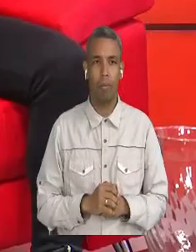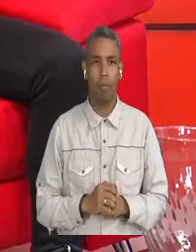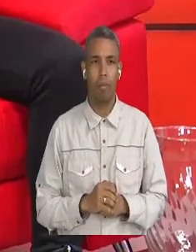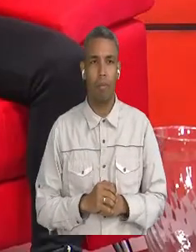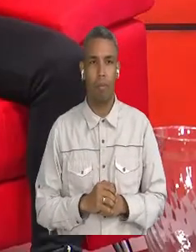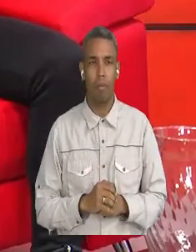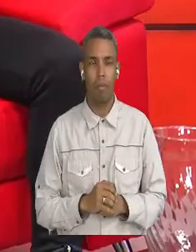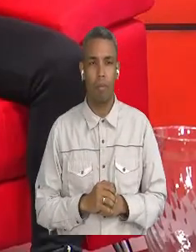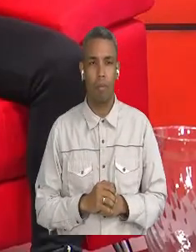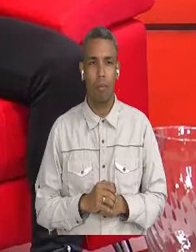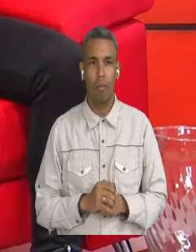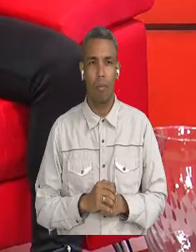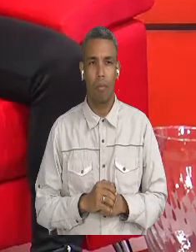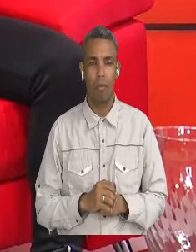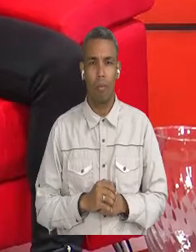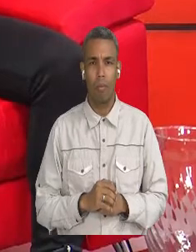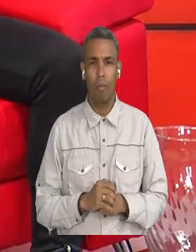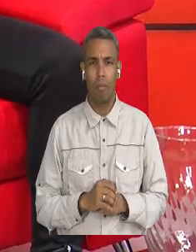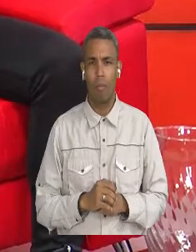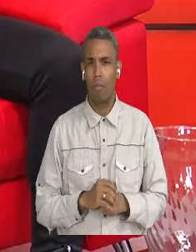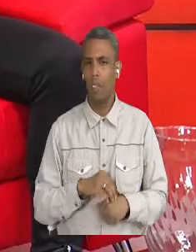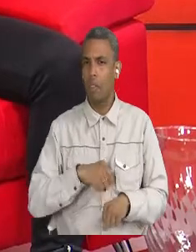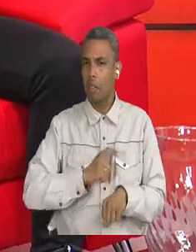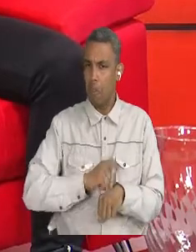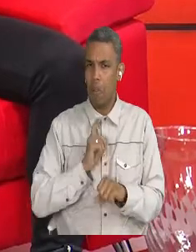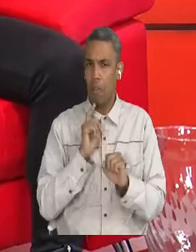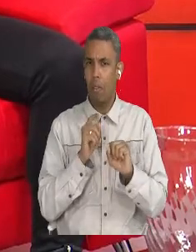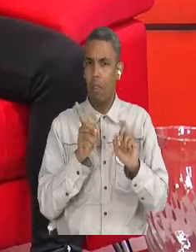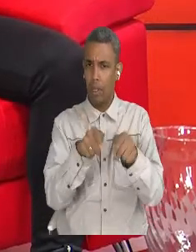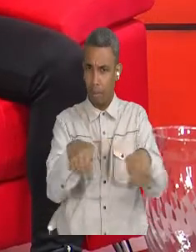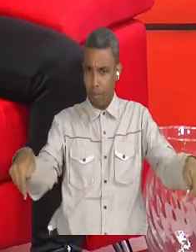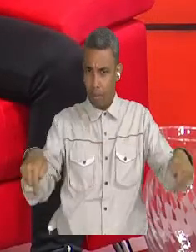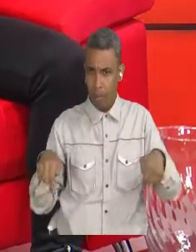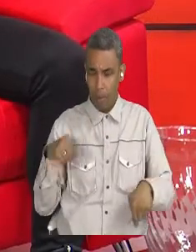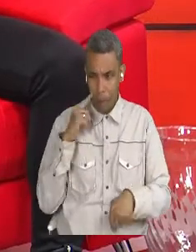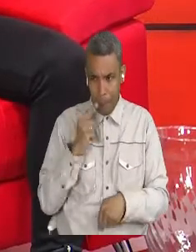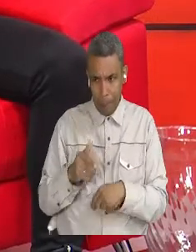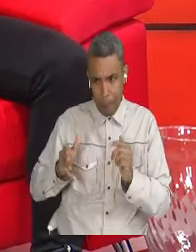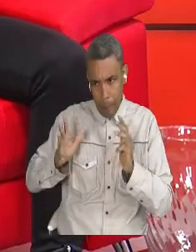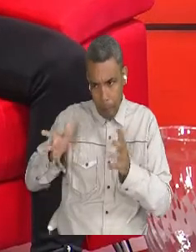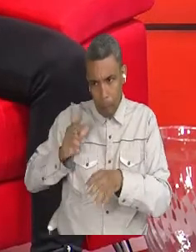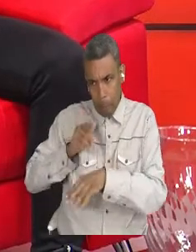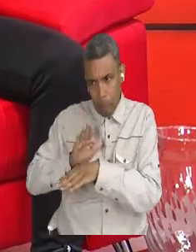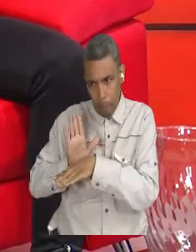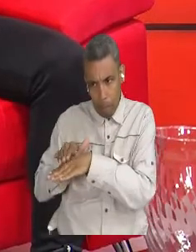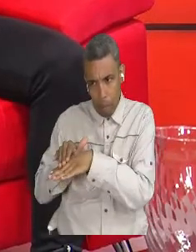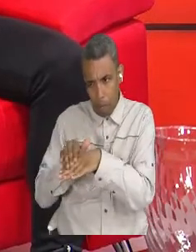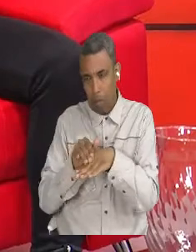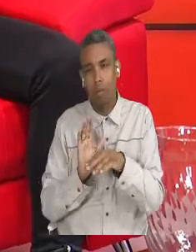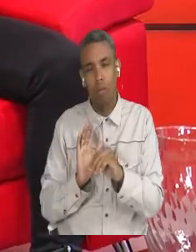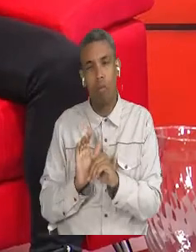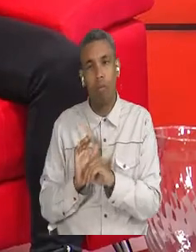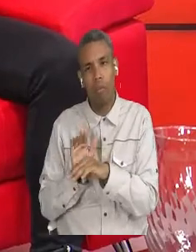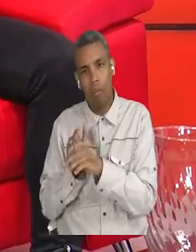estamos guiando durante toda la clase a todas las personas, cómo van a trabajar, cuáles son las cargas que deben utilizar y para que se entrenen de la mejor manera.